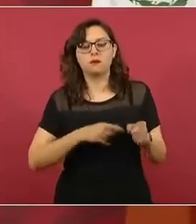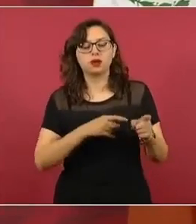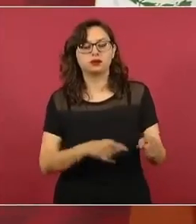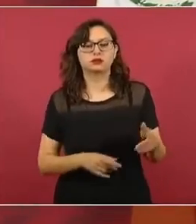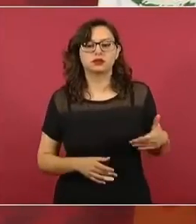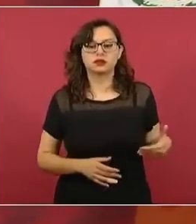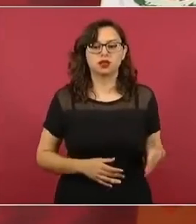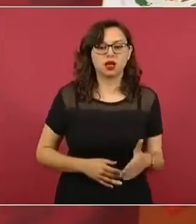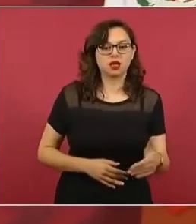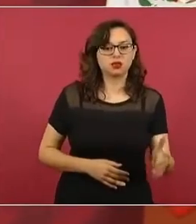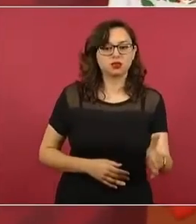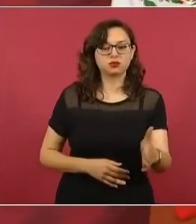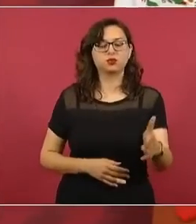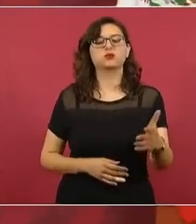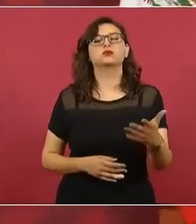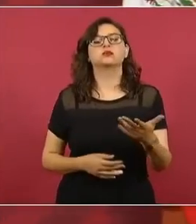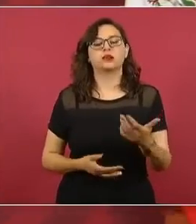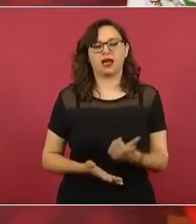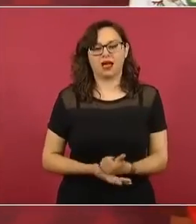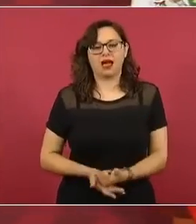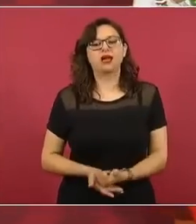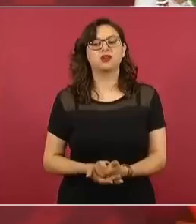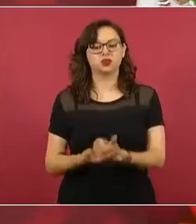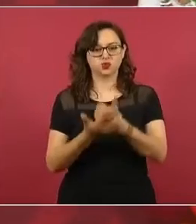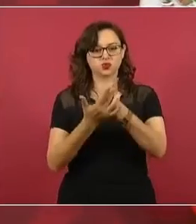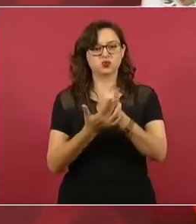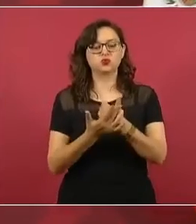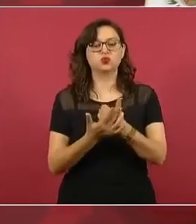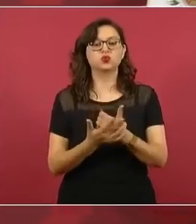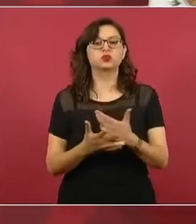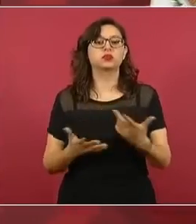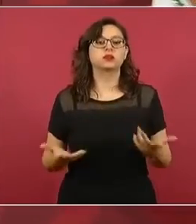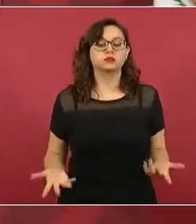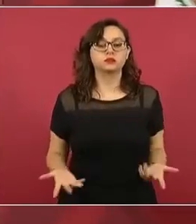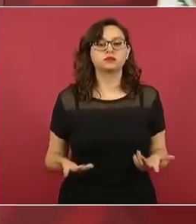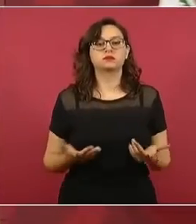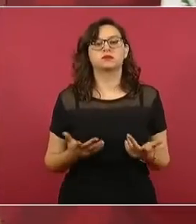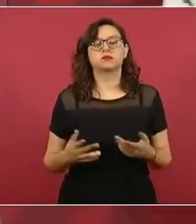Los que se dedican a la harina de maíz,